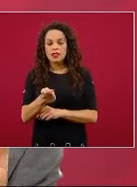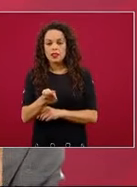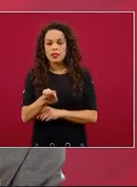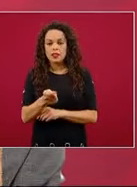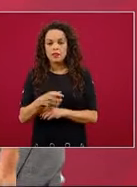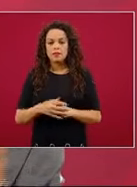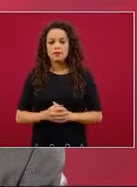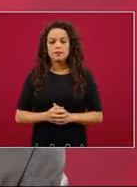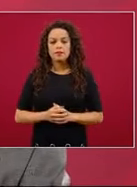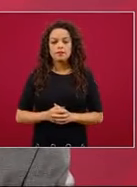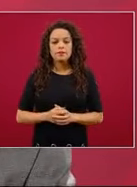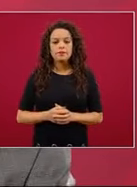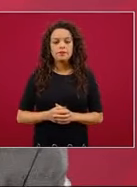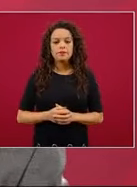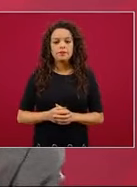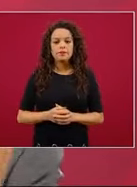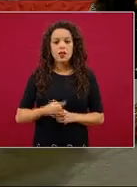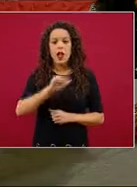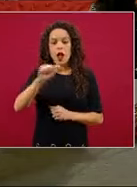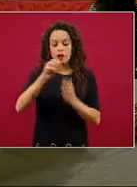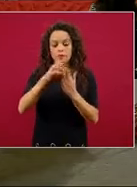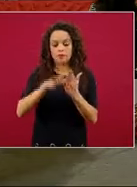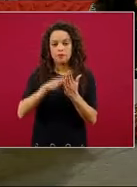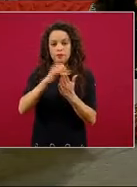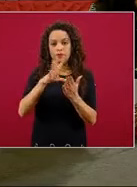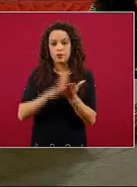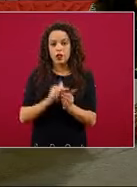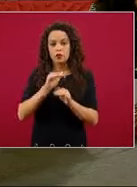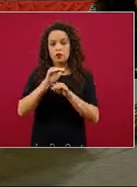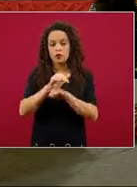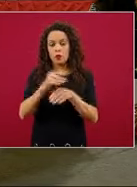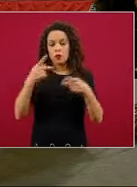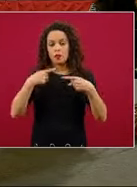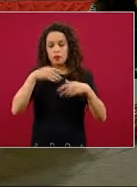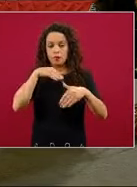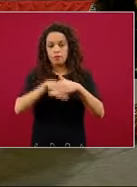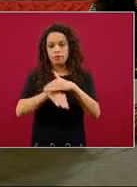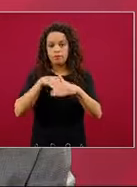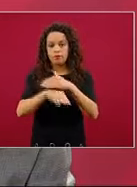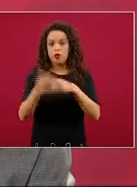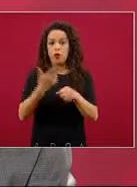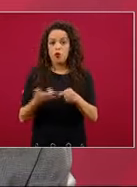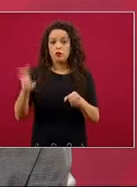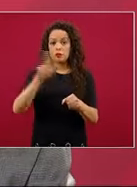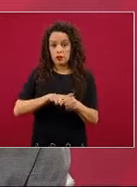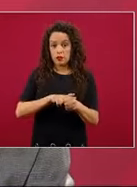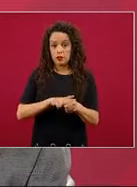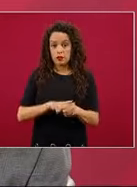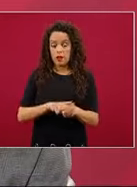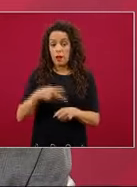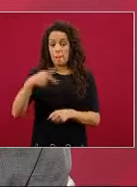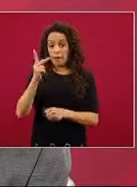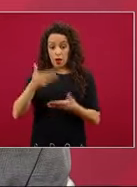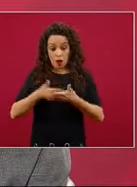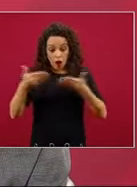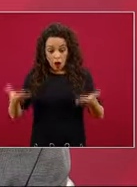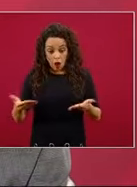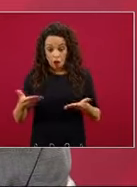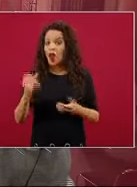en los registros epidémicos de casos de hospitalizaciones y, por suerte, hasta el momento no de